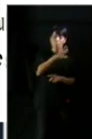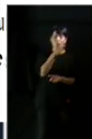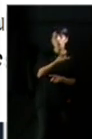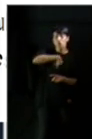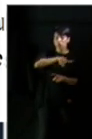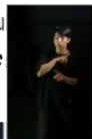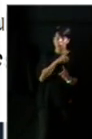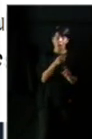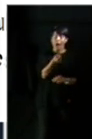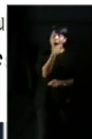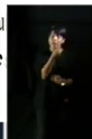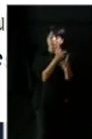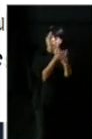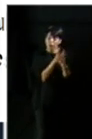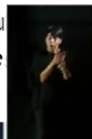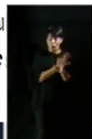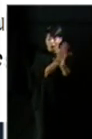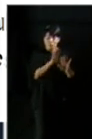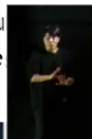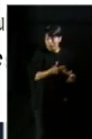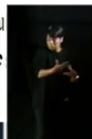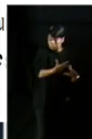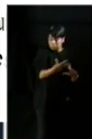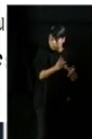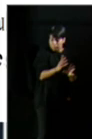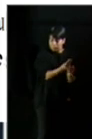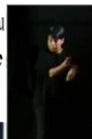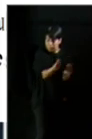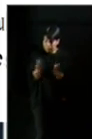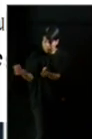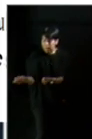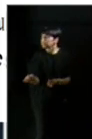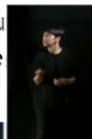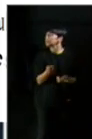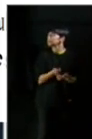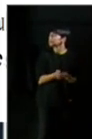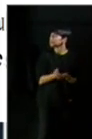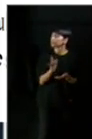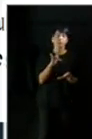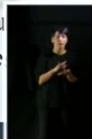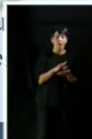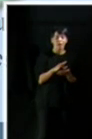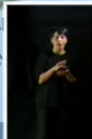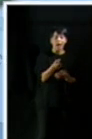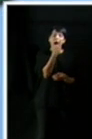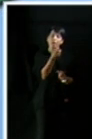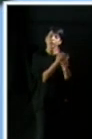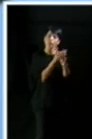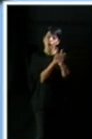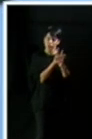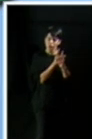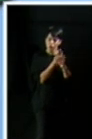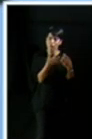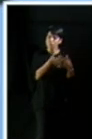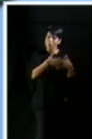gran parte es porque los estamos utilizando mal era cuestión de tiempo porque los antibióticos no los fabricamos nosotros los